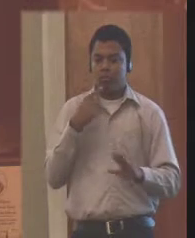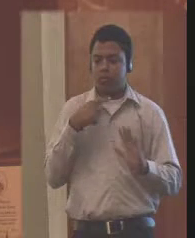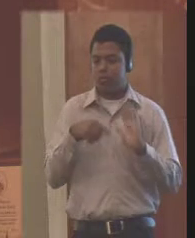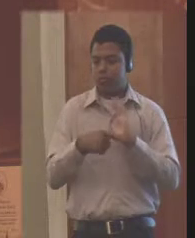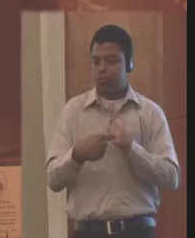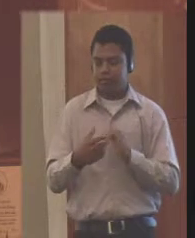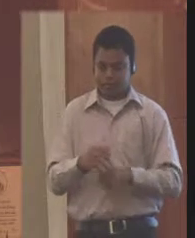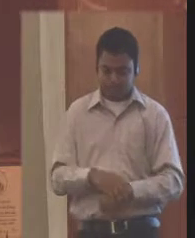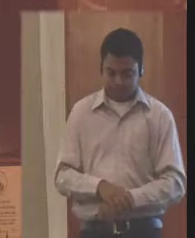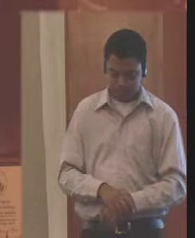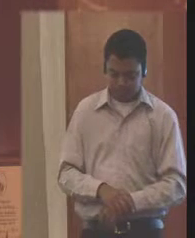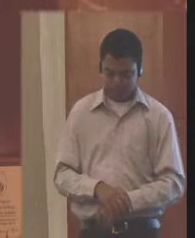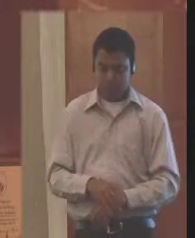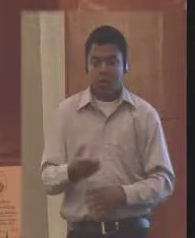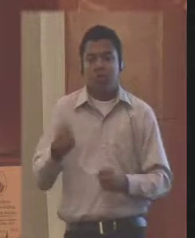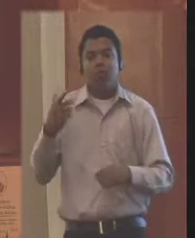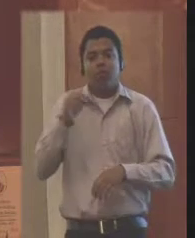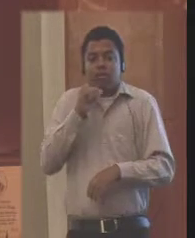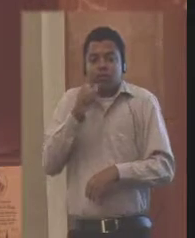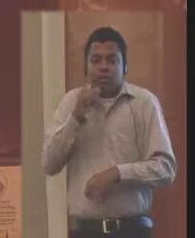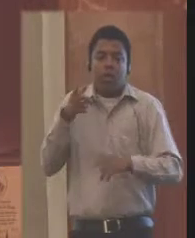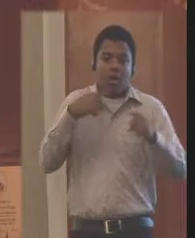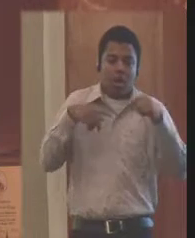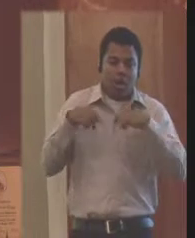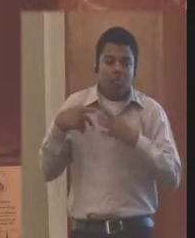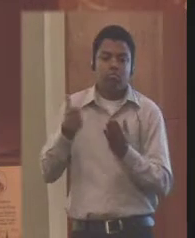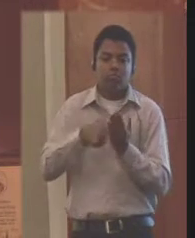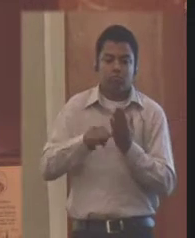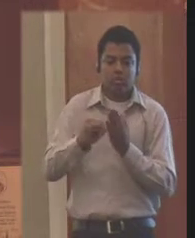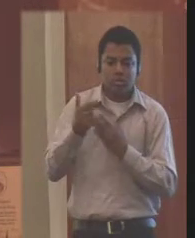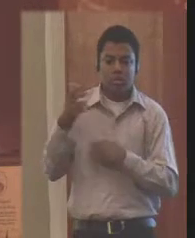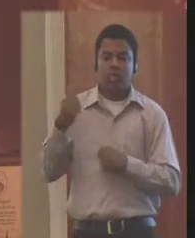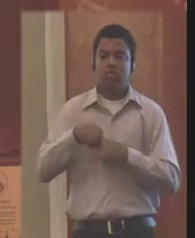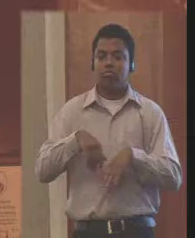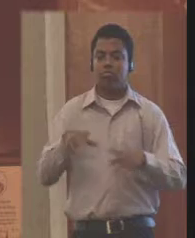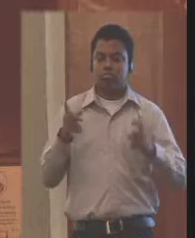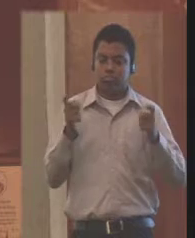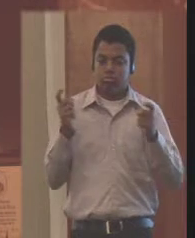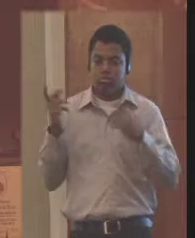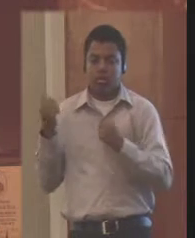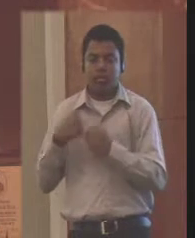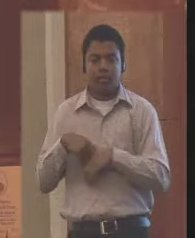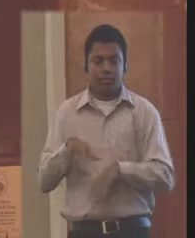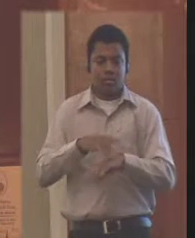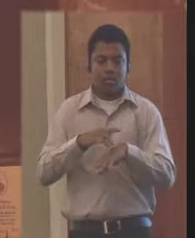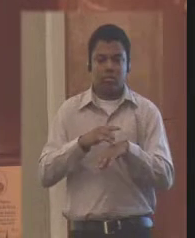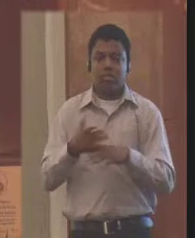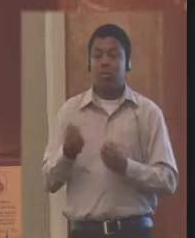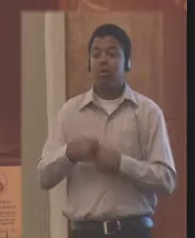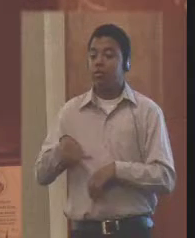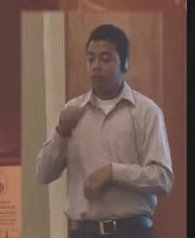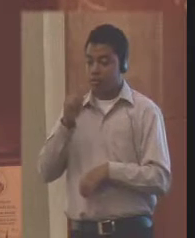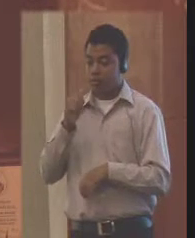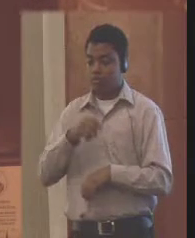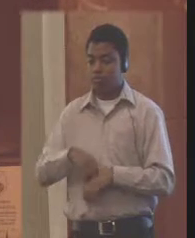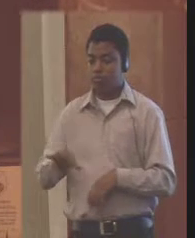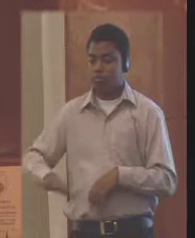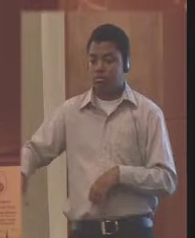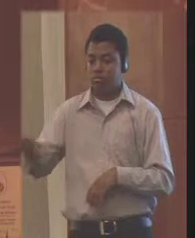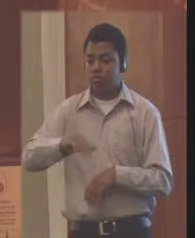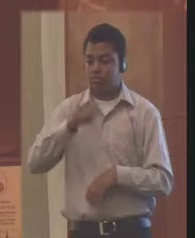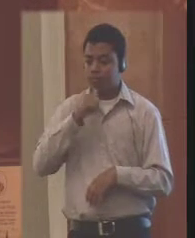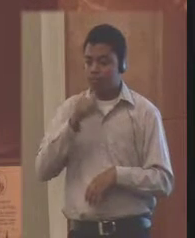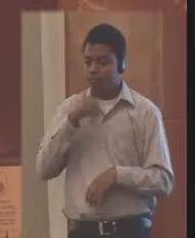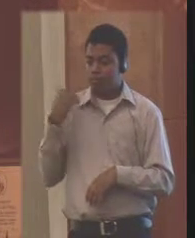empezamos a ver en los años 2005-2006. Pero ahora, desde 2011 y 2012,